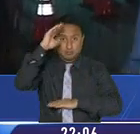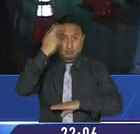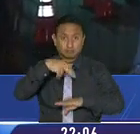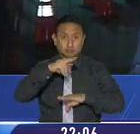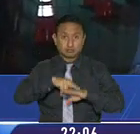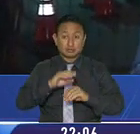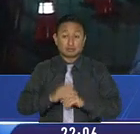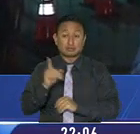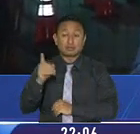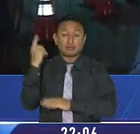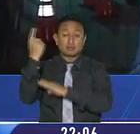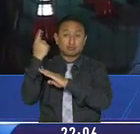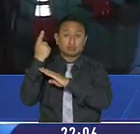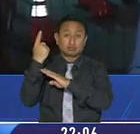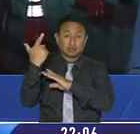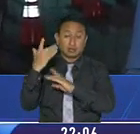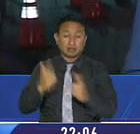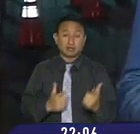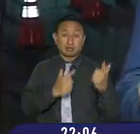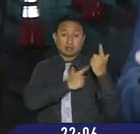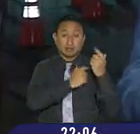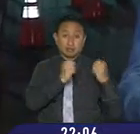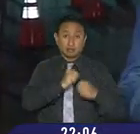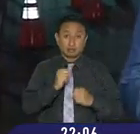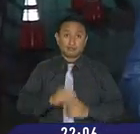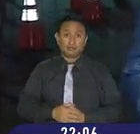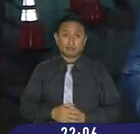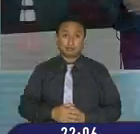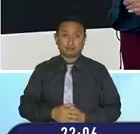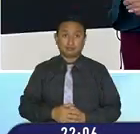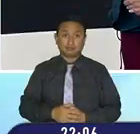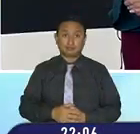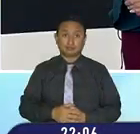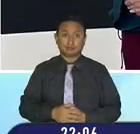un helicóptero de la Fuerza Aérea Ecuatoriana. Adelante, buenas